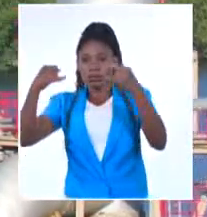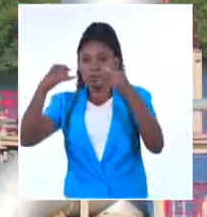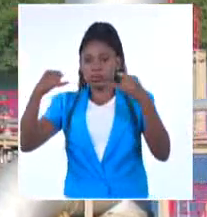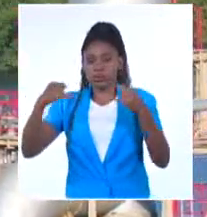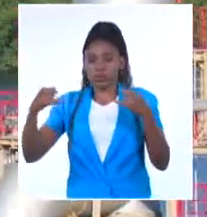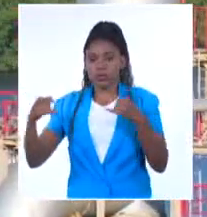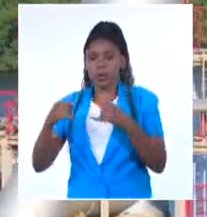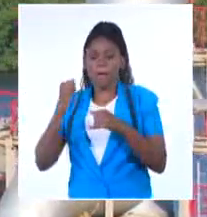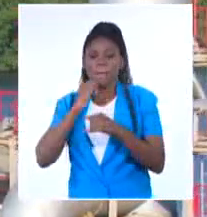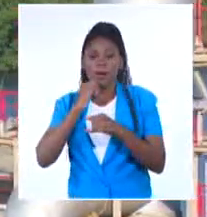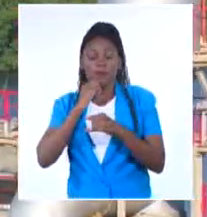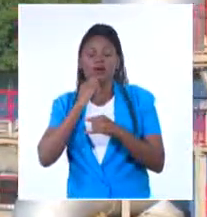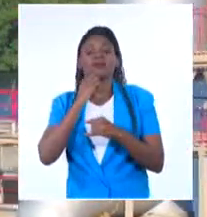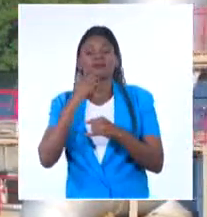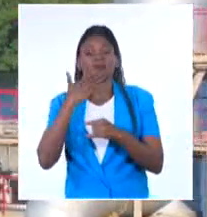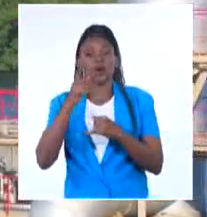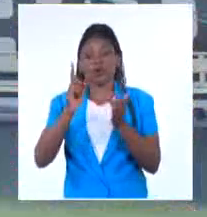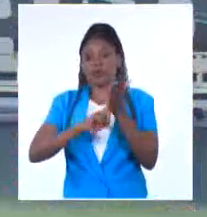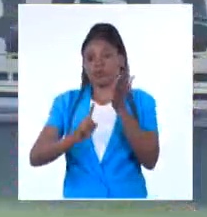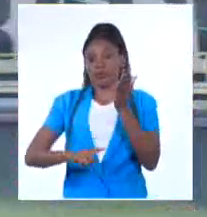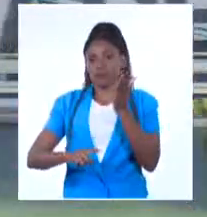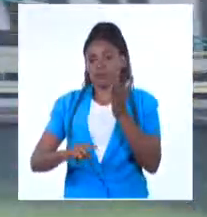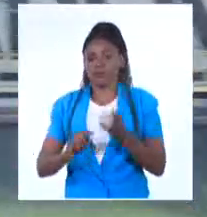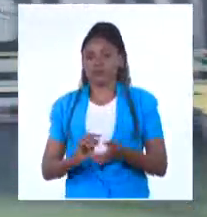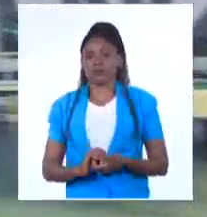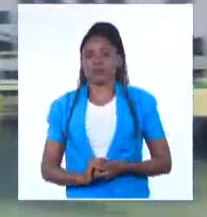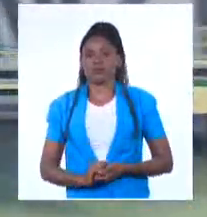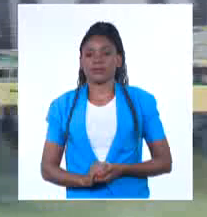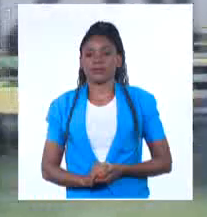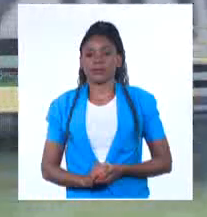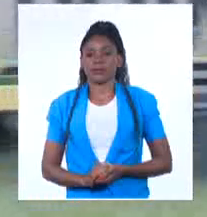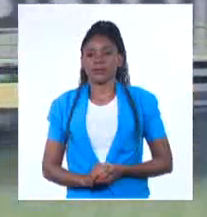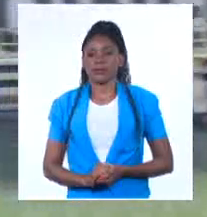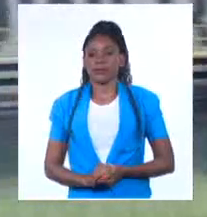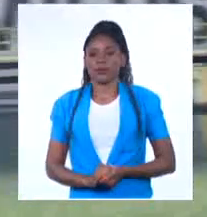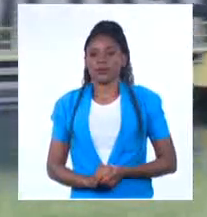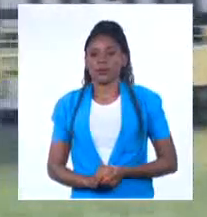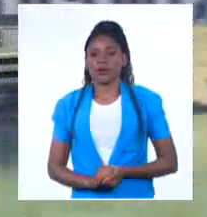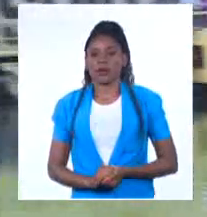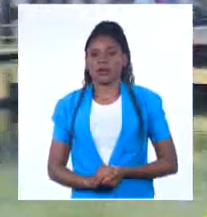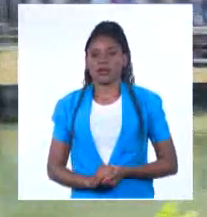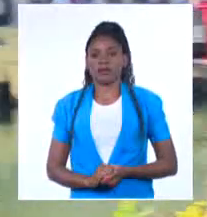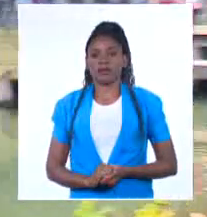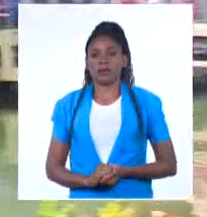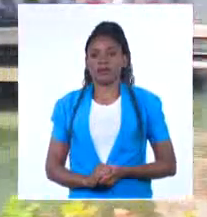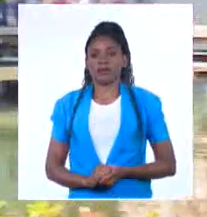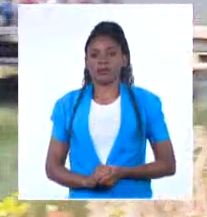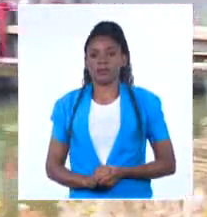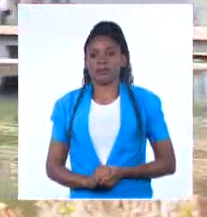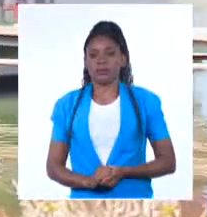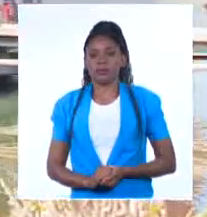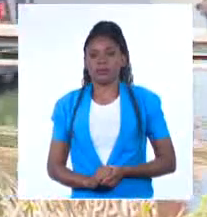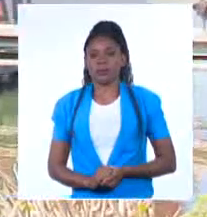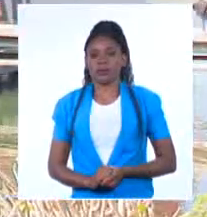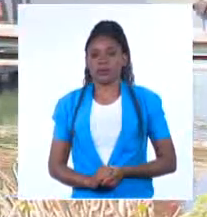favorecer el sistema eléctrico nacional. Desde Santiago de Cuba, el camarógrafo Santiago